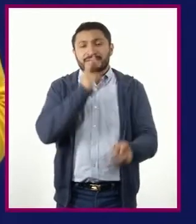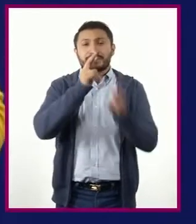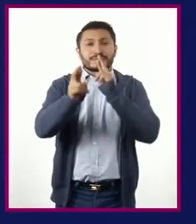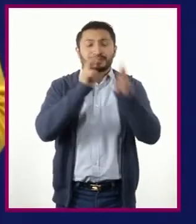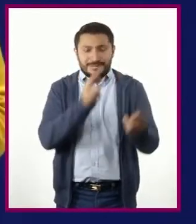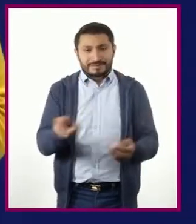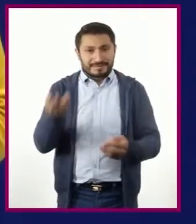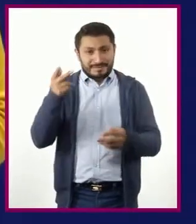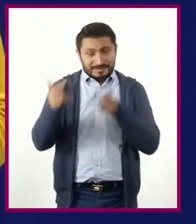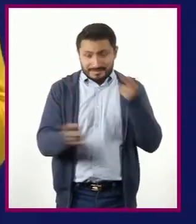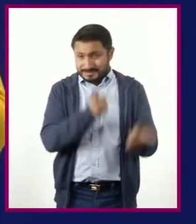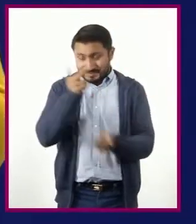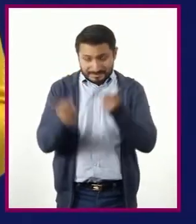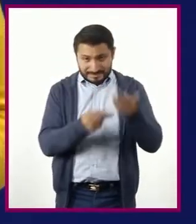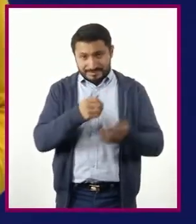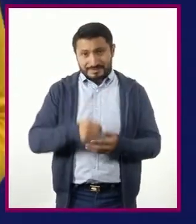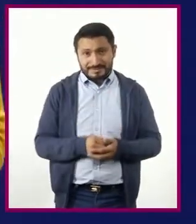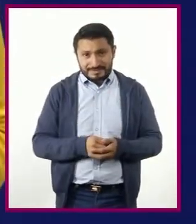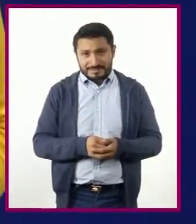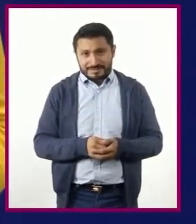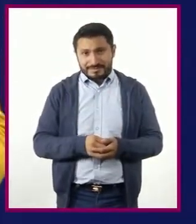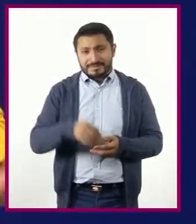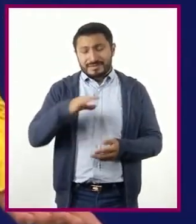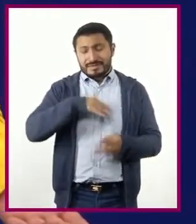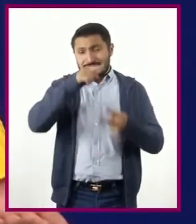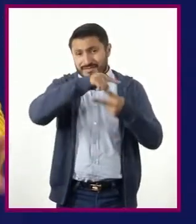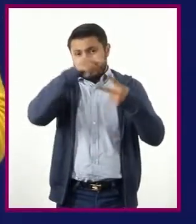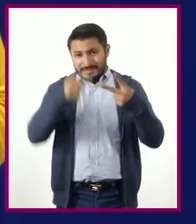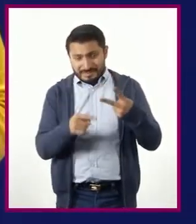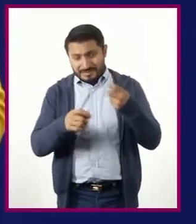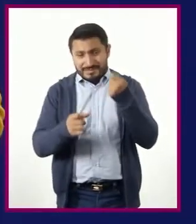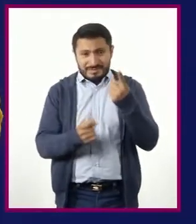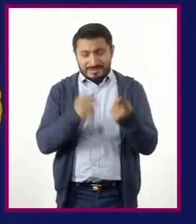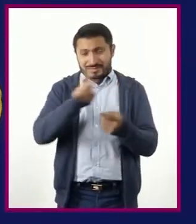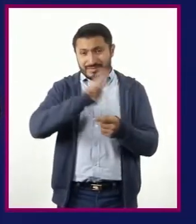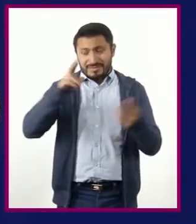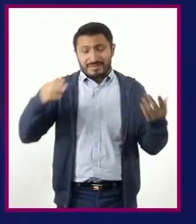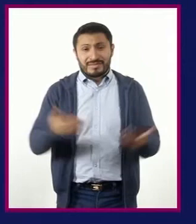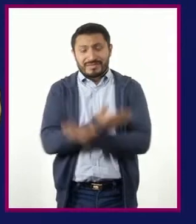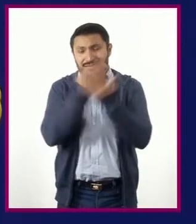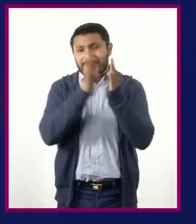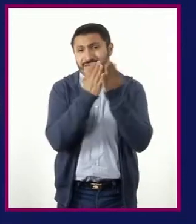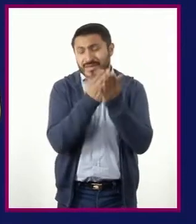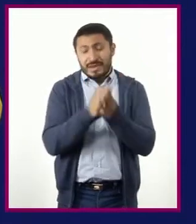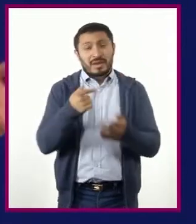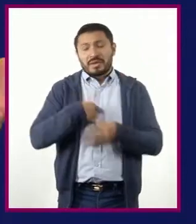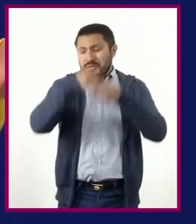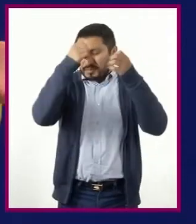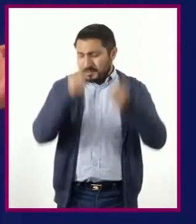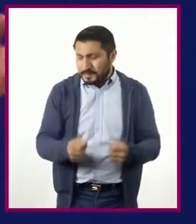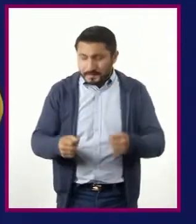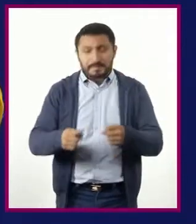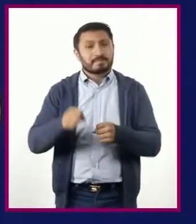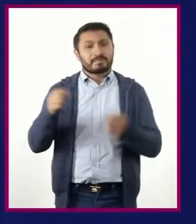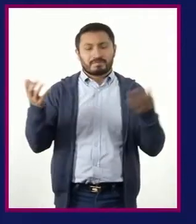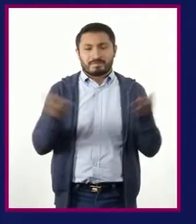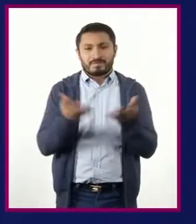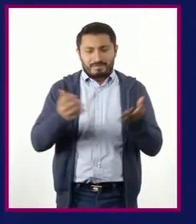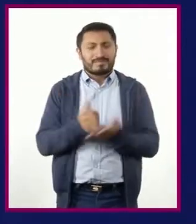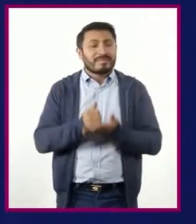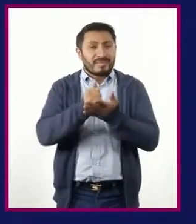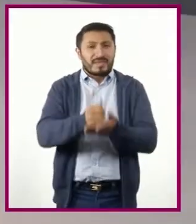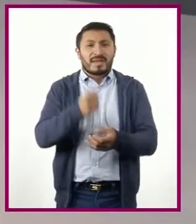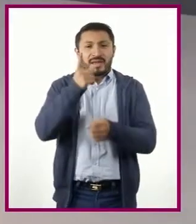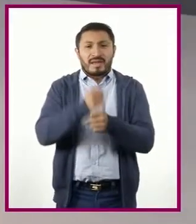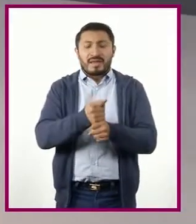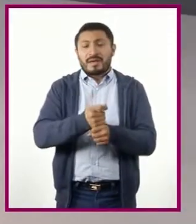a nuestras preguntas. Aquí tengo dos fragmentos de algunas obras renacentistas que estoy segura nos ayudarán a elaborar el primer